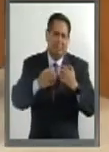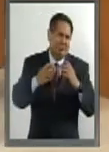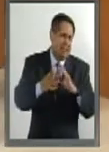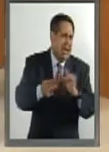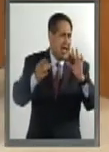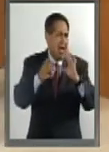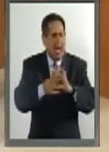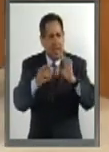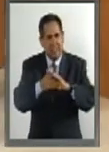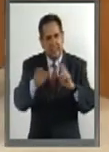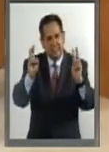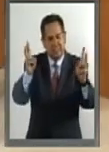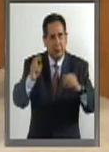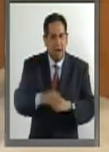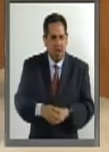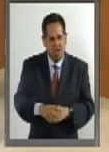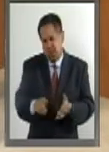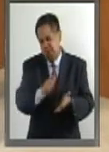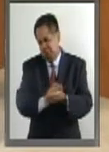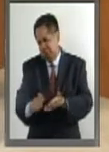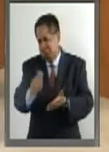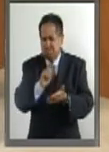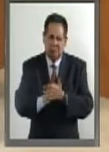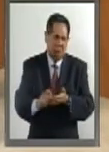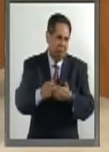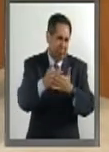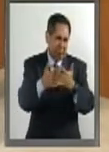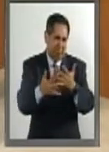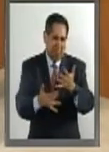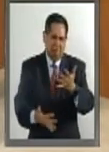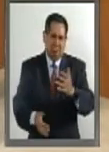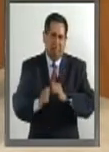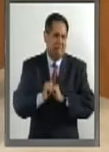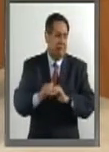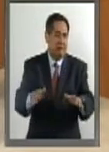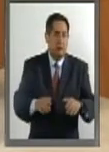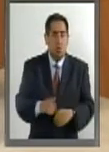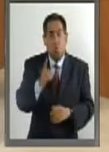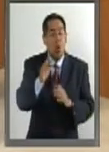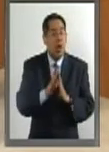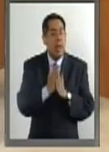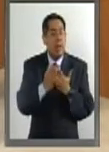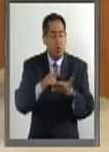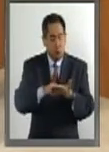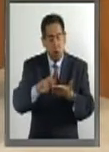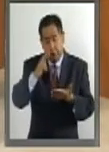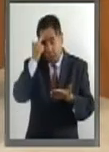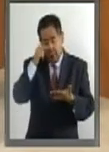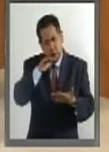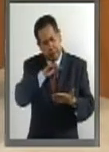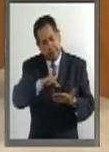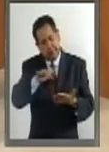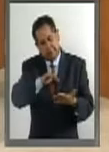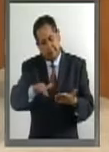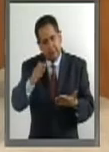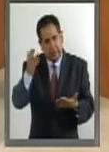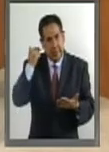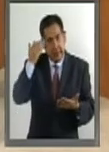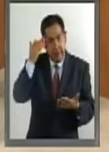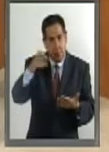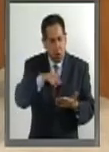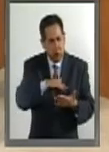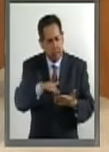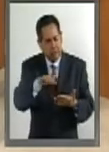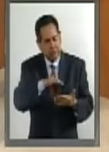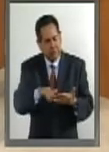tema. Se escribió mucho sobre el tema. Un libro que yo recuerdo haber leído en ese tiempo y que